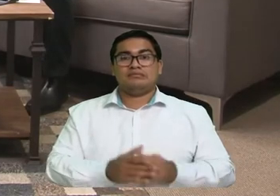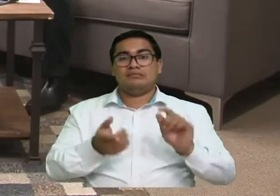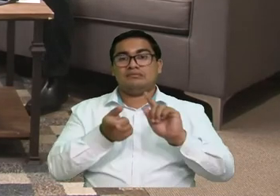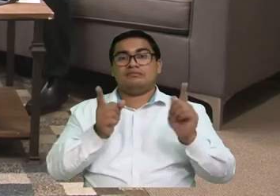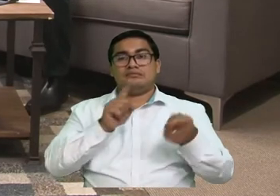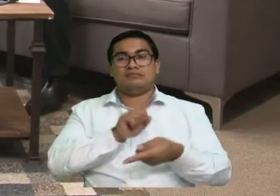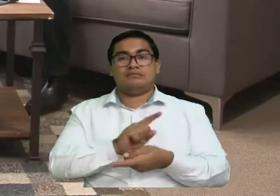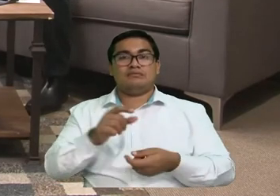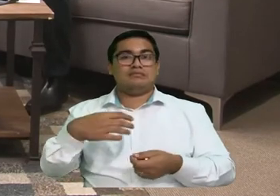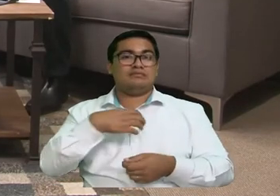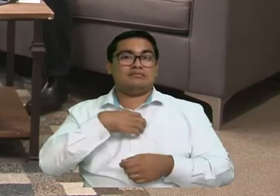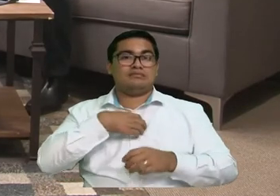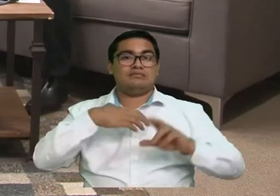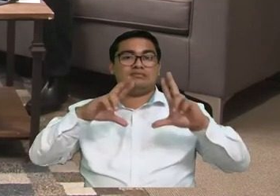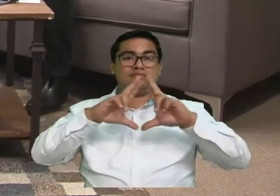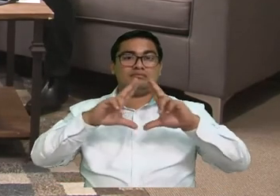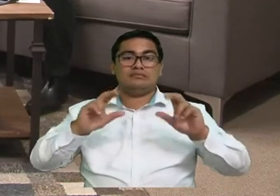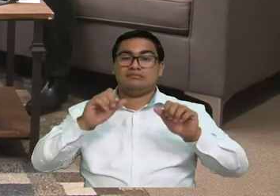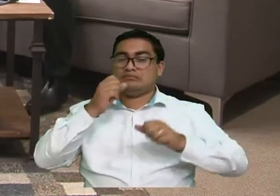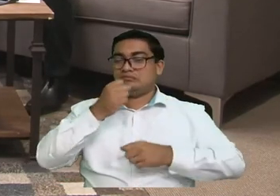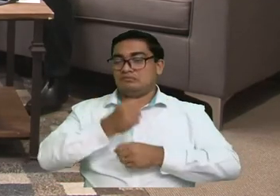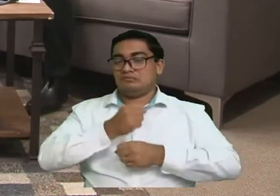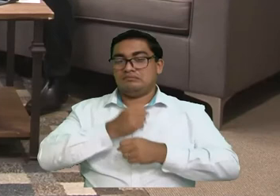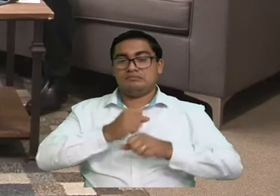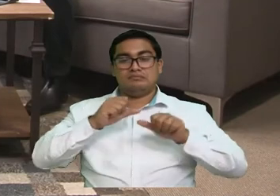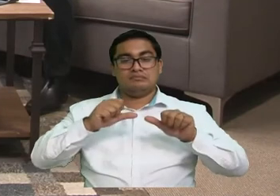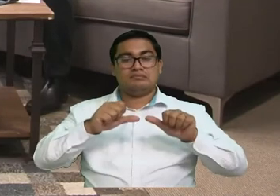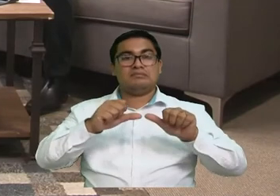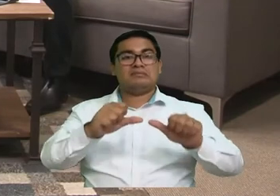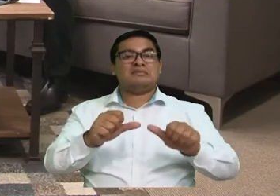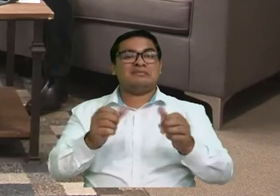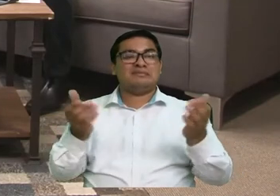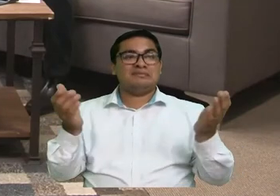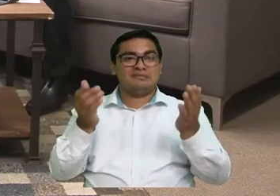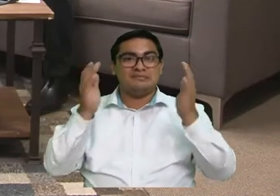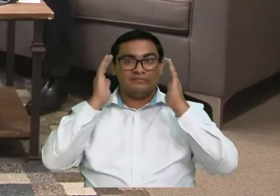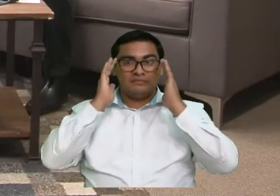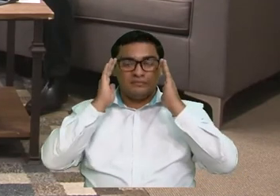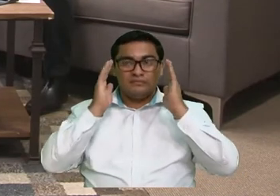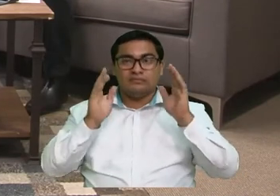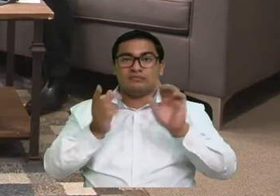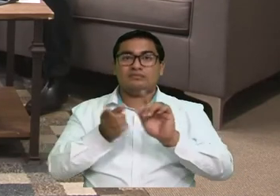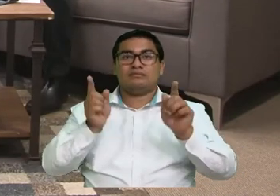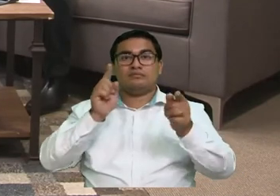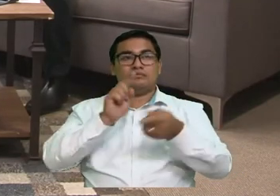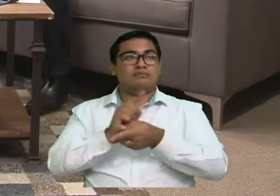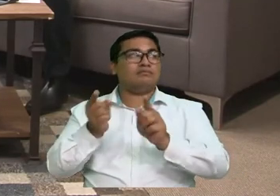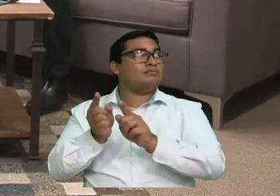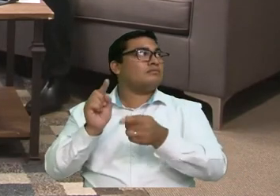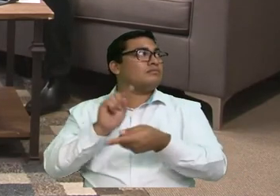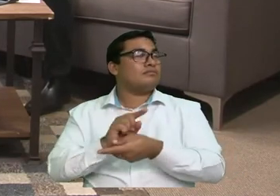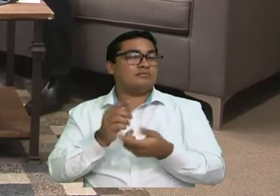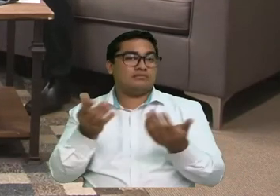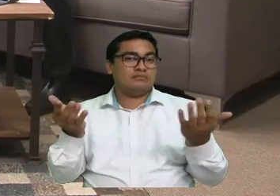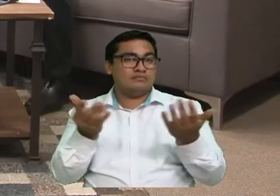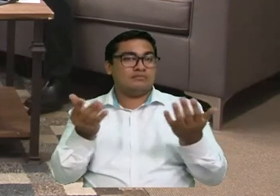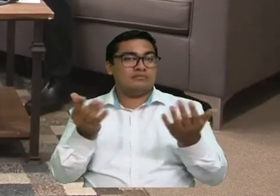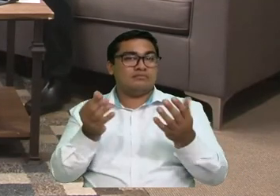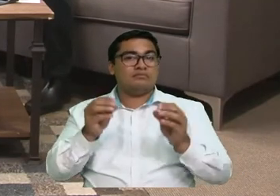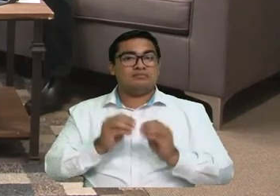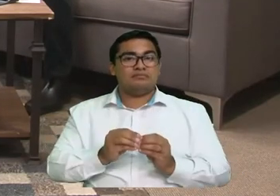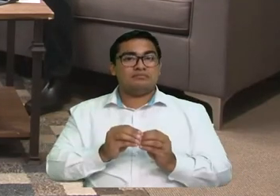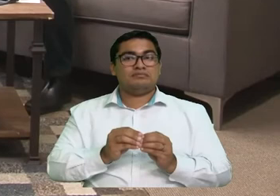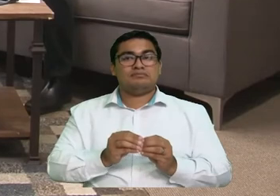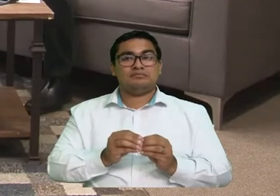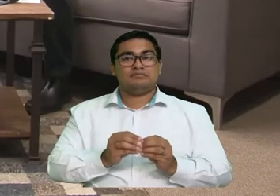estamos cambiando nuestra patria, seguimos construyendo patria, ¿ya? Seguimos revolucionando, ¿verdad? Nosotros